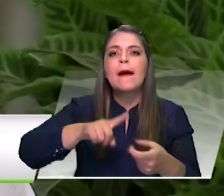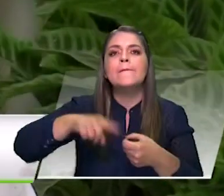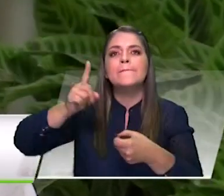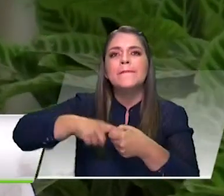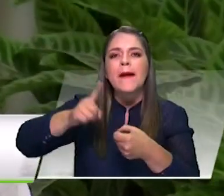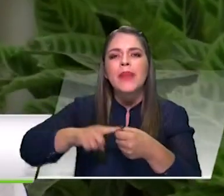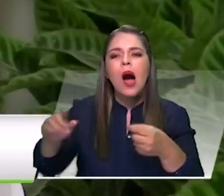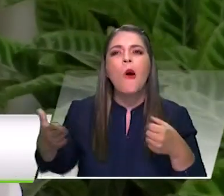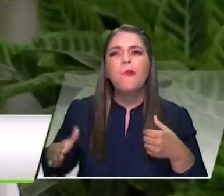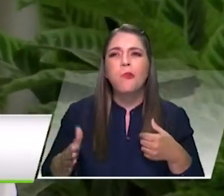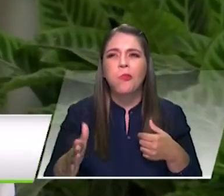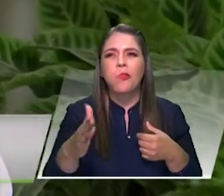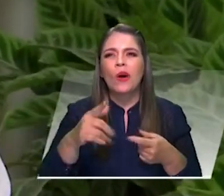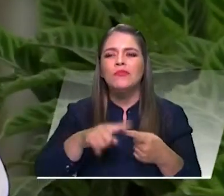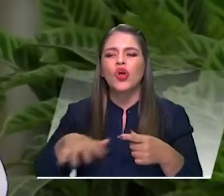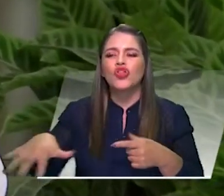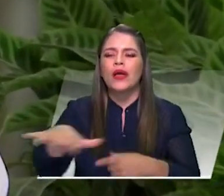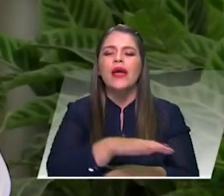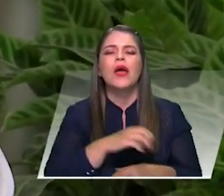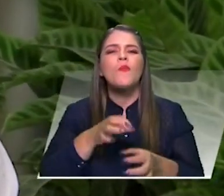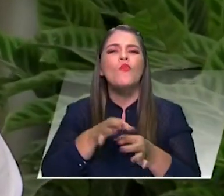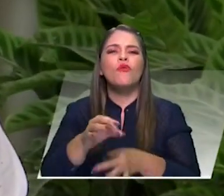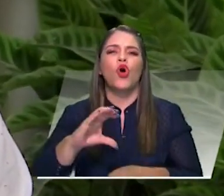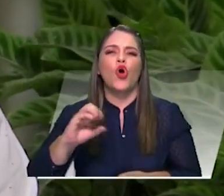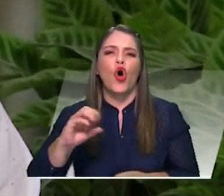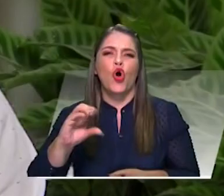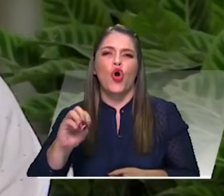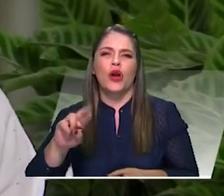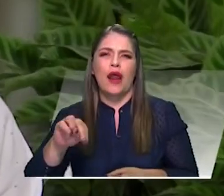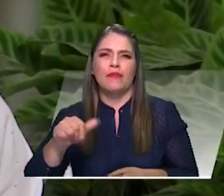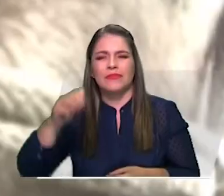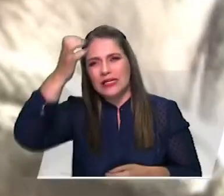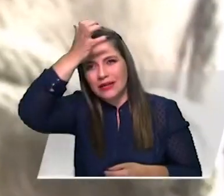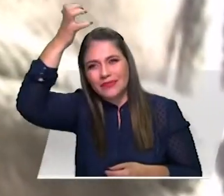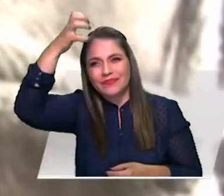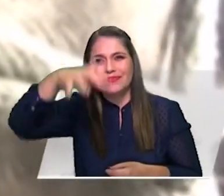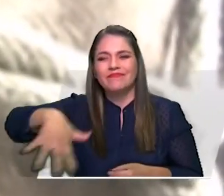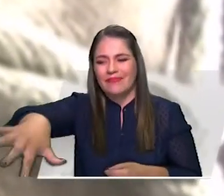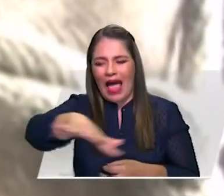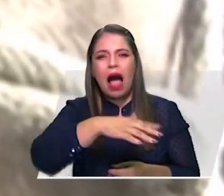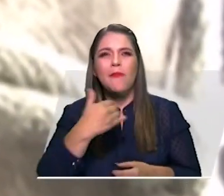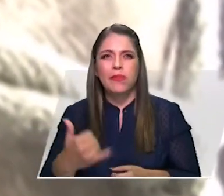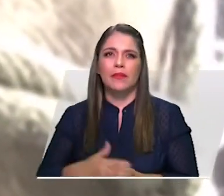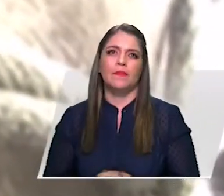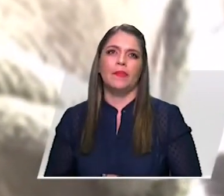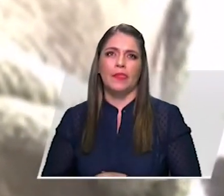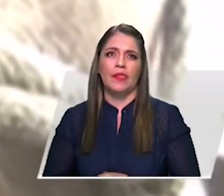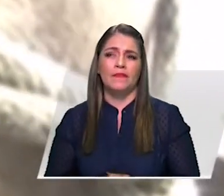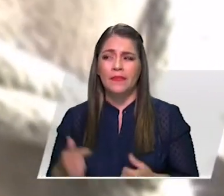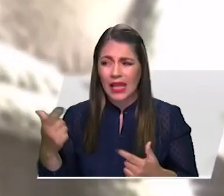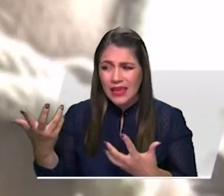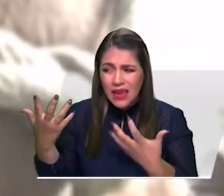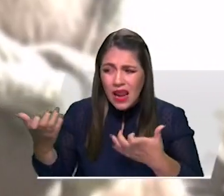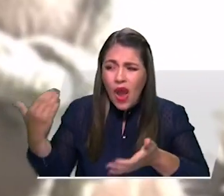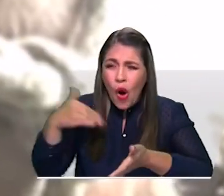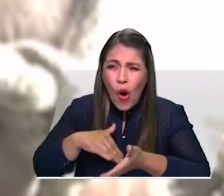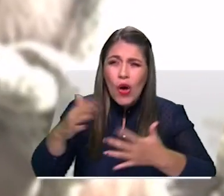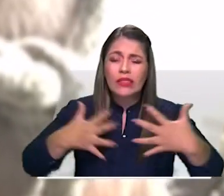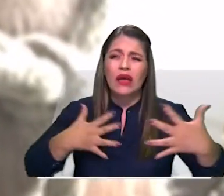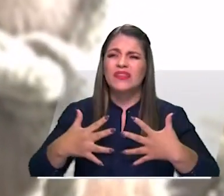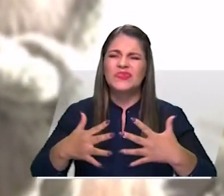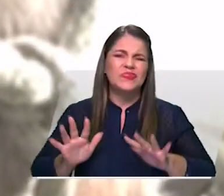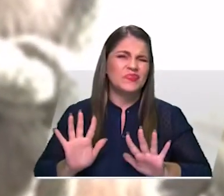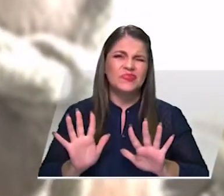pescados en la vereda La Chonta del municipio de Cocorná. Ahí estoy. Vargas Vil ya no quiere hacer más intentos por recuperar su teatro.